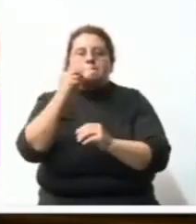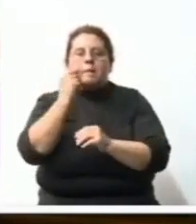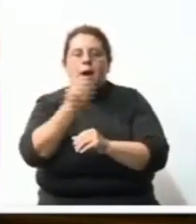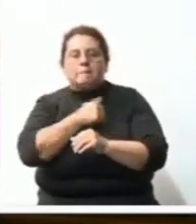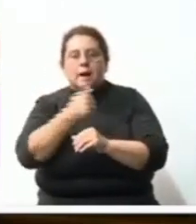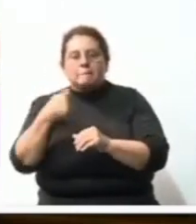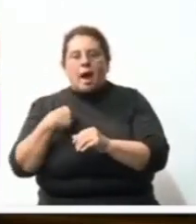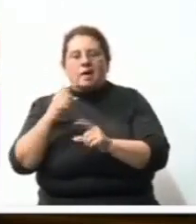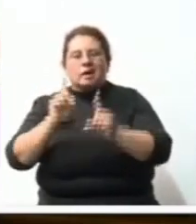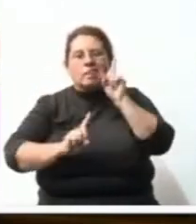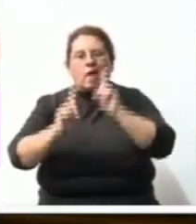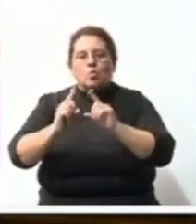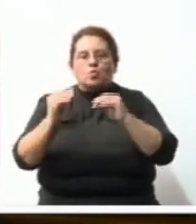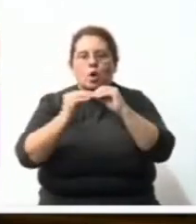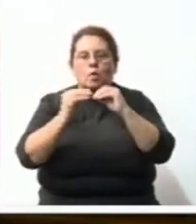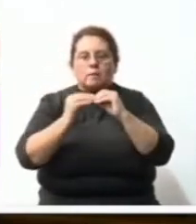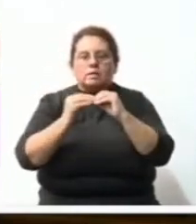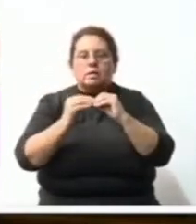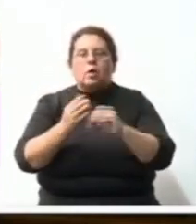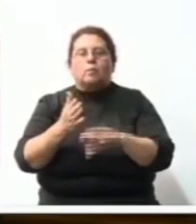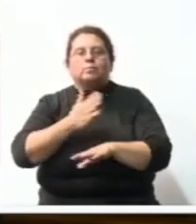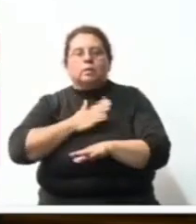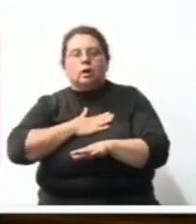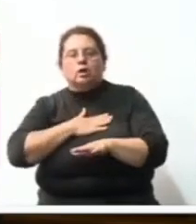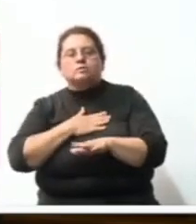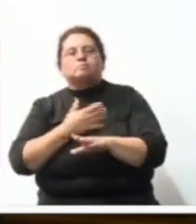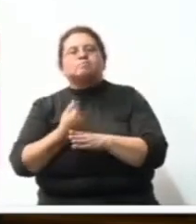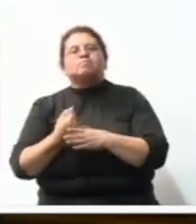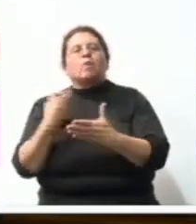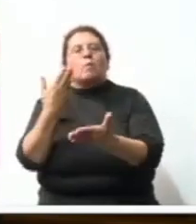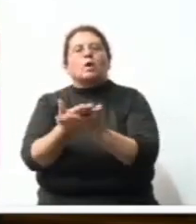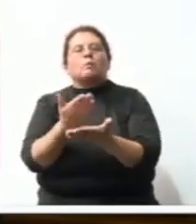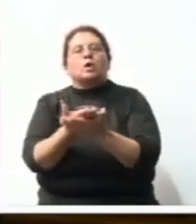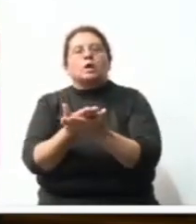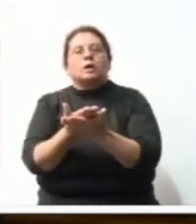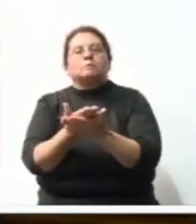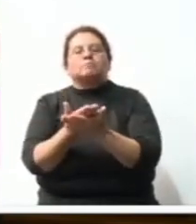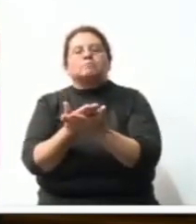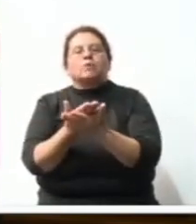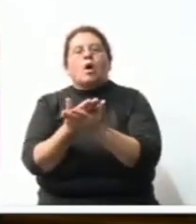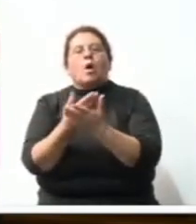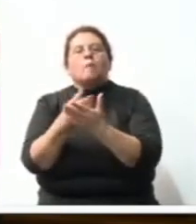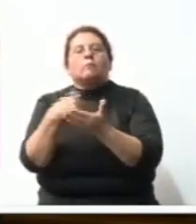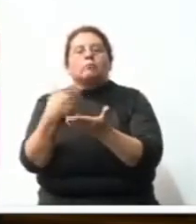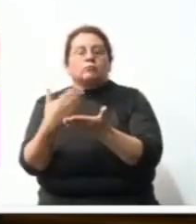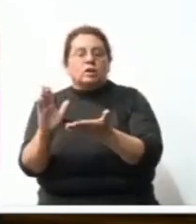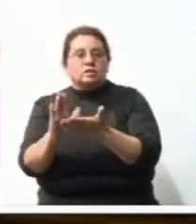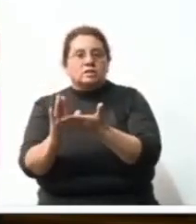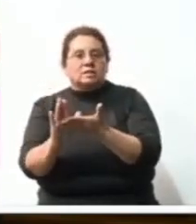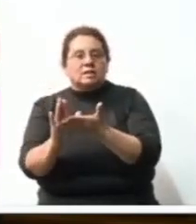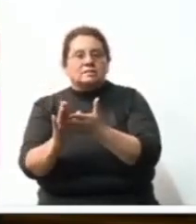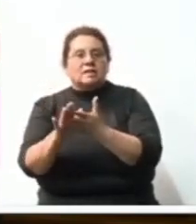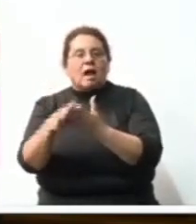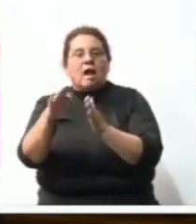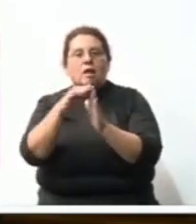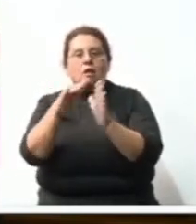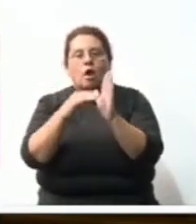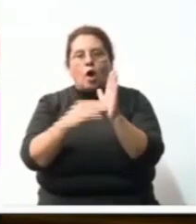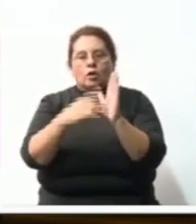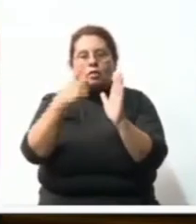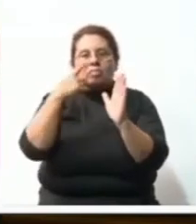los fallos no pasarán y quiero proponer como fue rechazado que se altera el orden del día